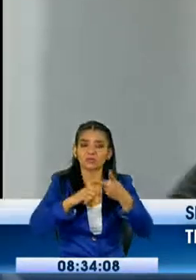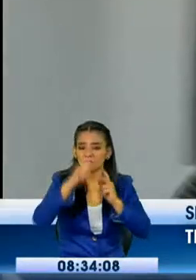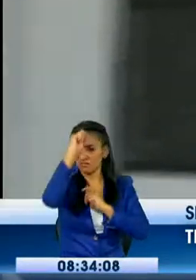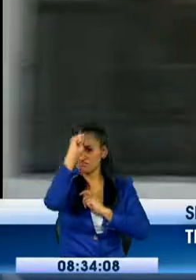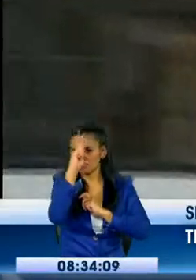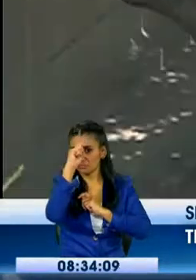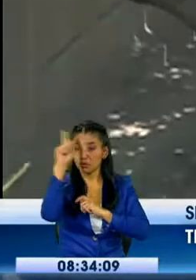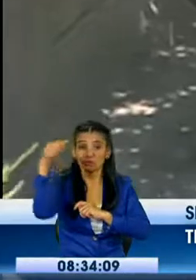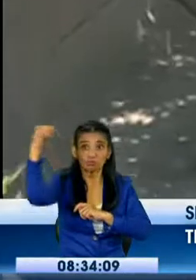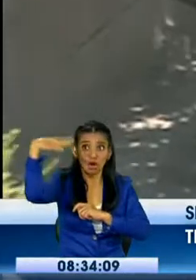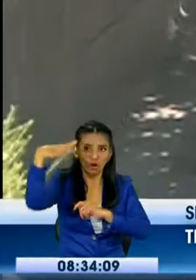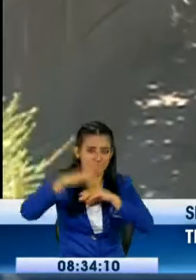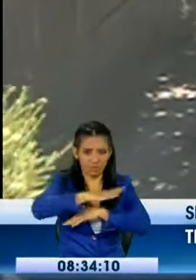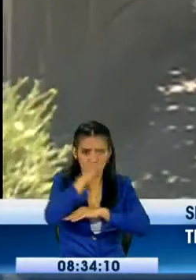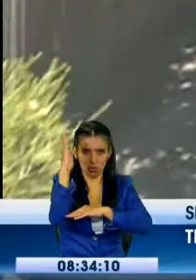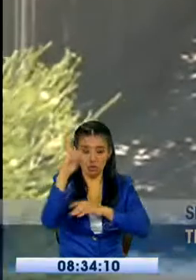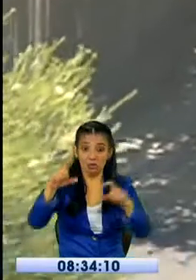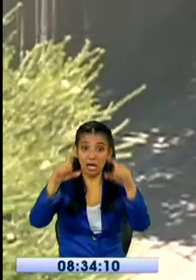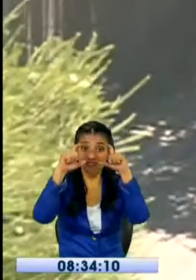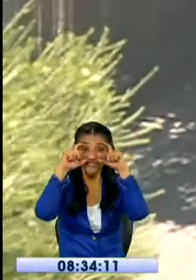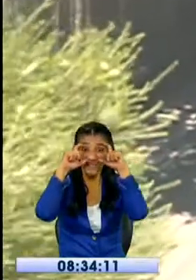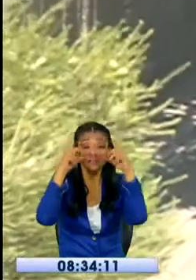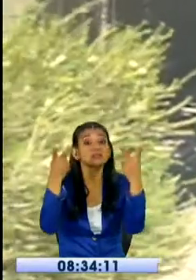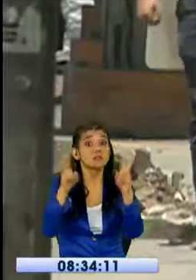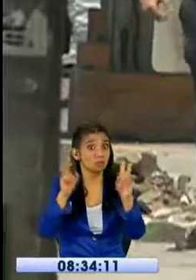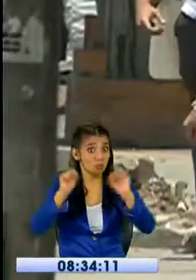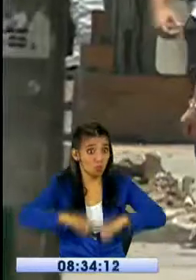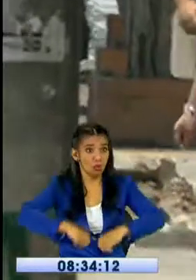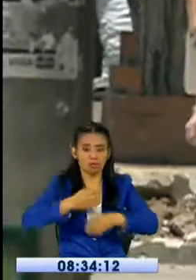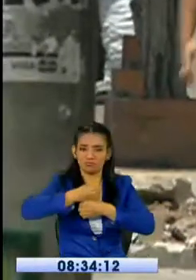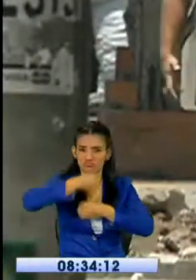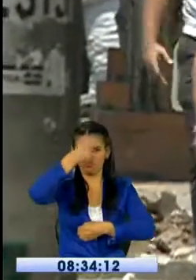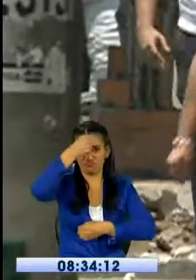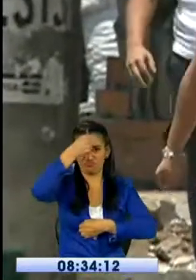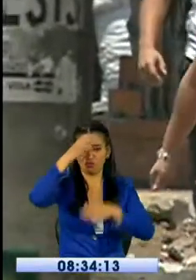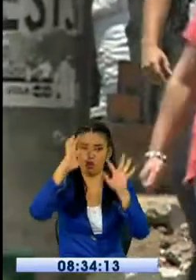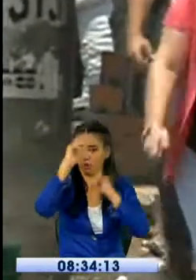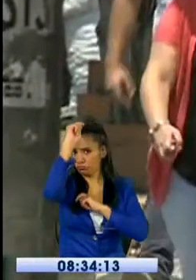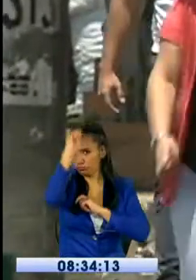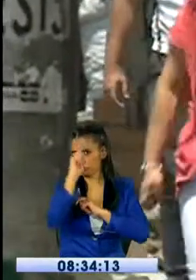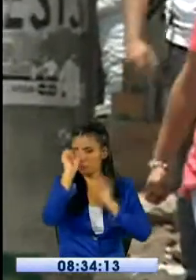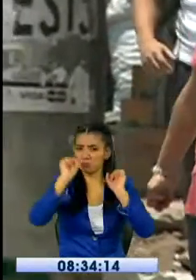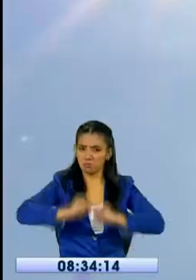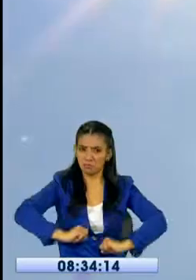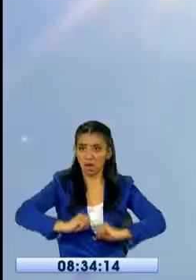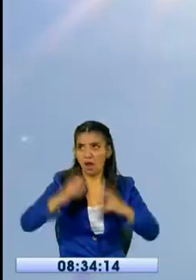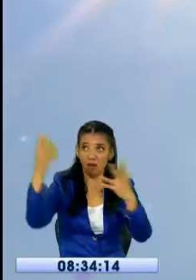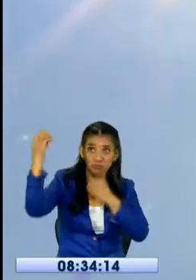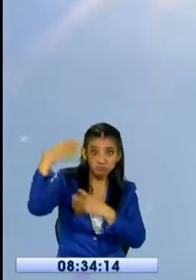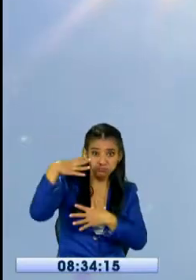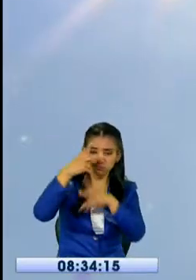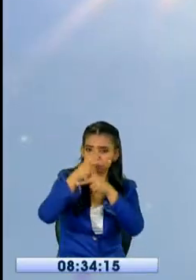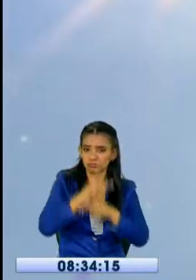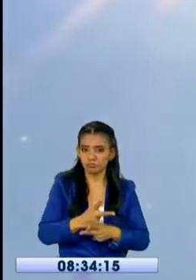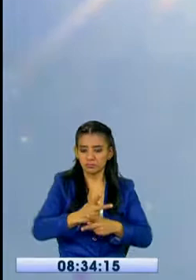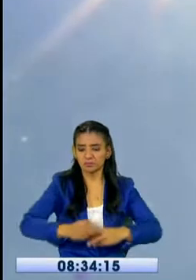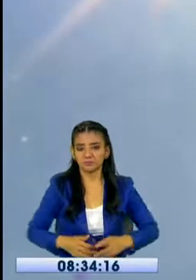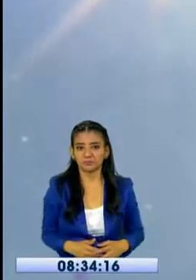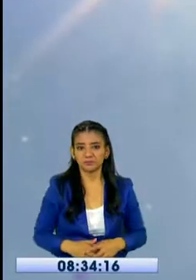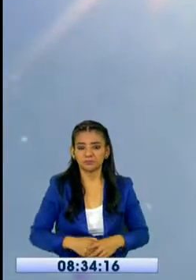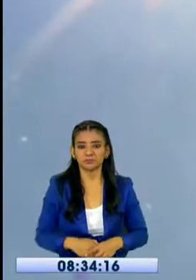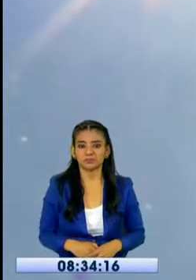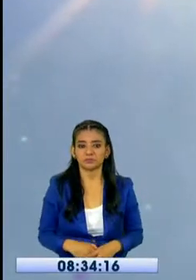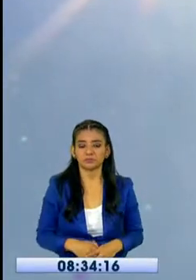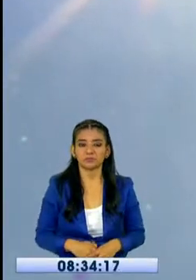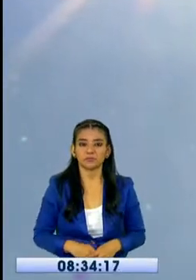sol del mediodía, use gafas y, si es posible, una sombrilla o una gorra para menguar los rayos del astro. En Quito